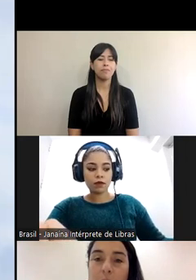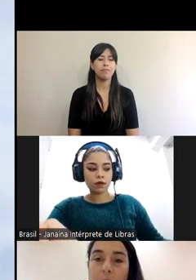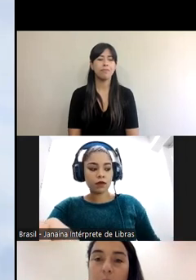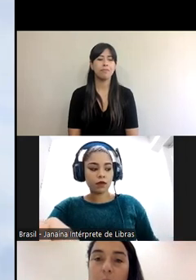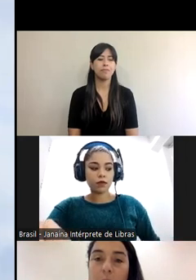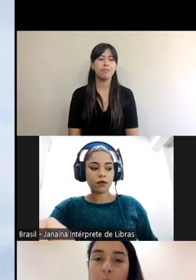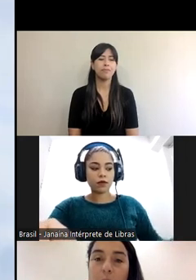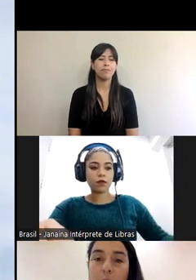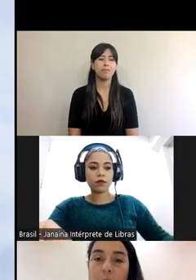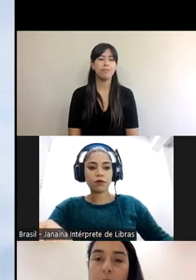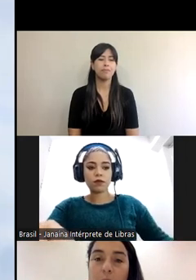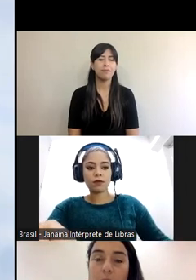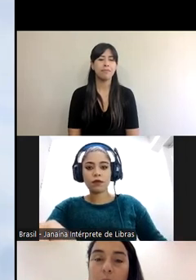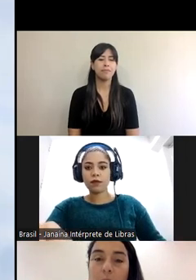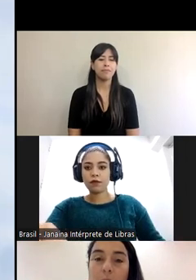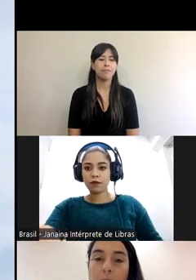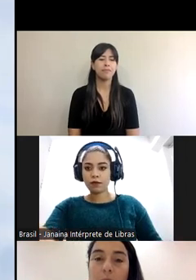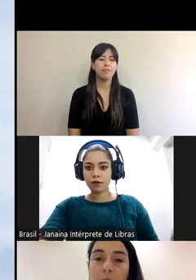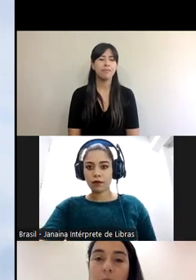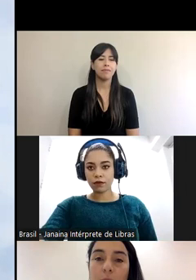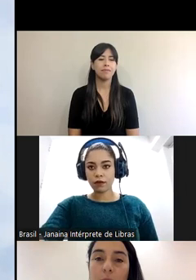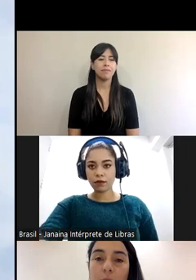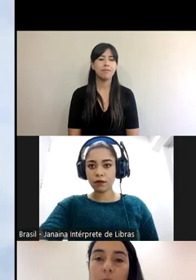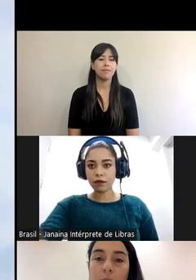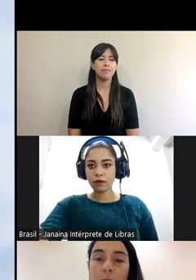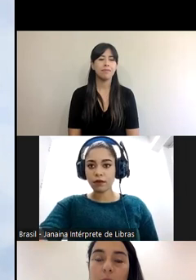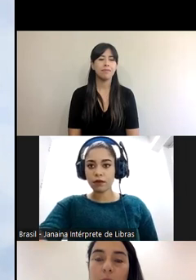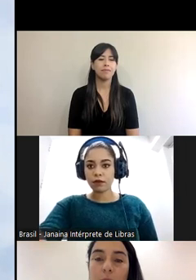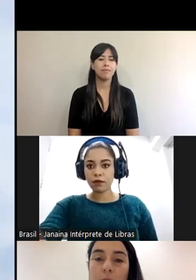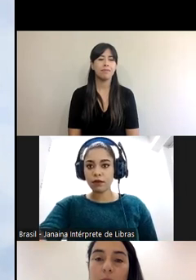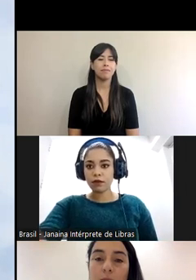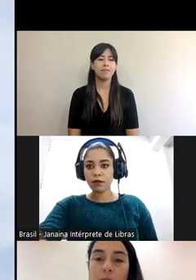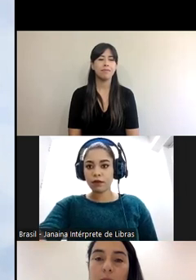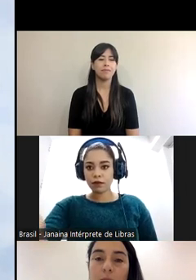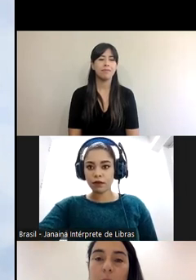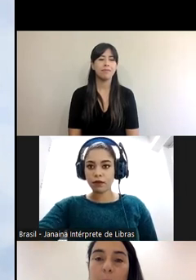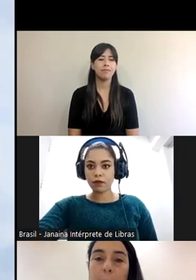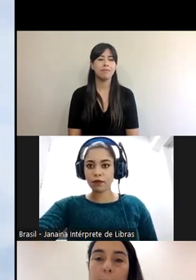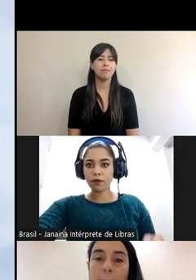¡Uf! ¡El conejo se salvó! ¡Menos mal!